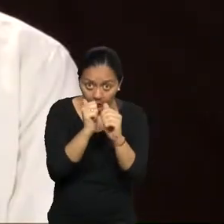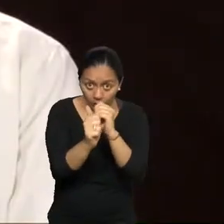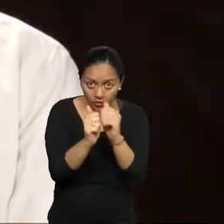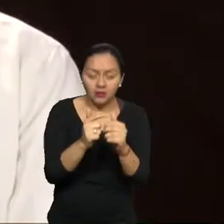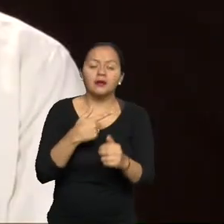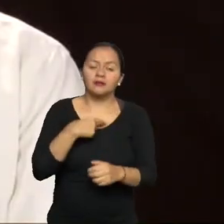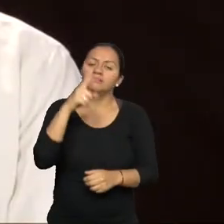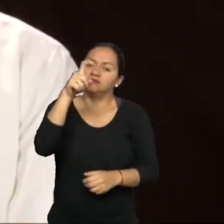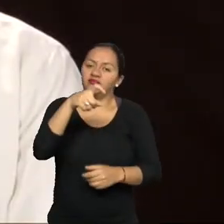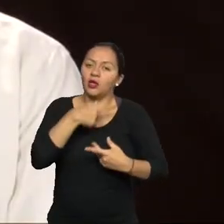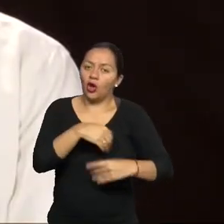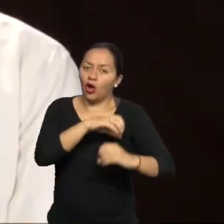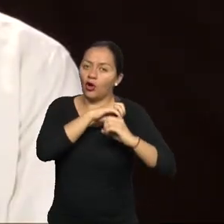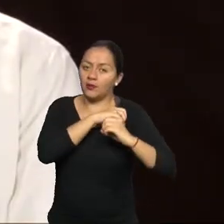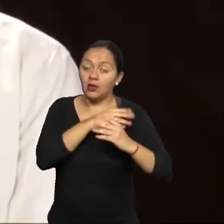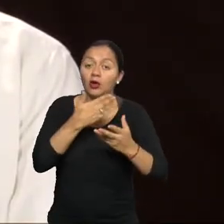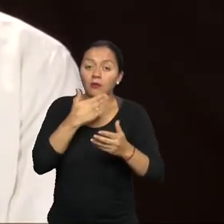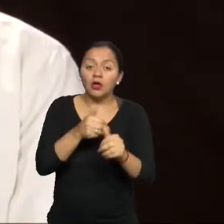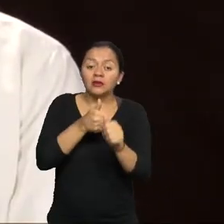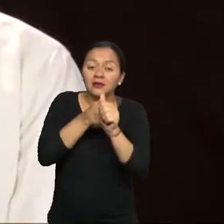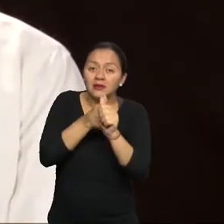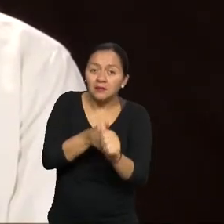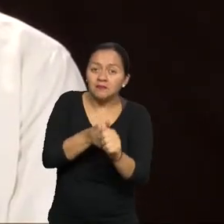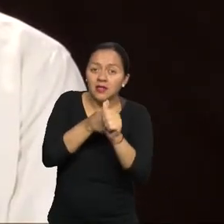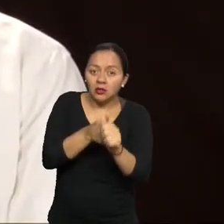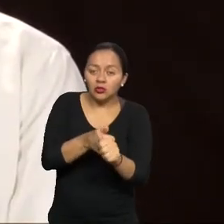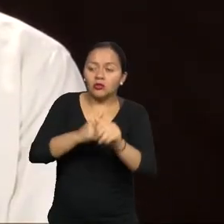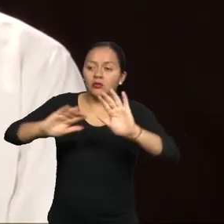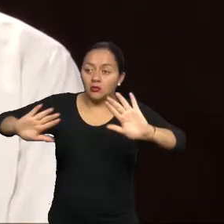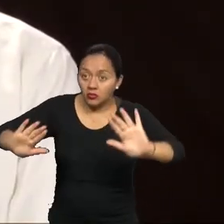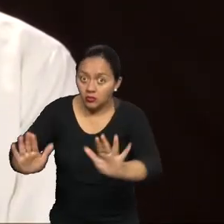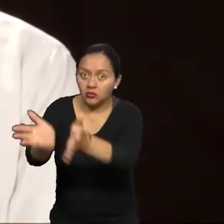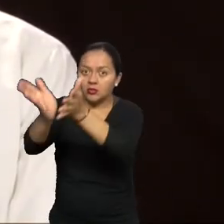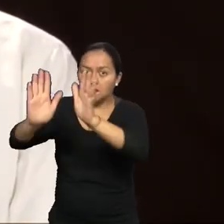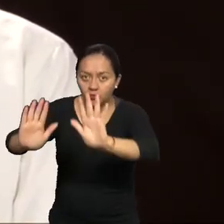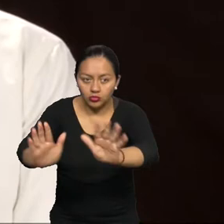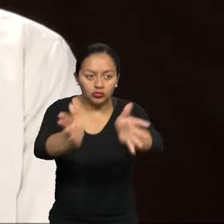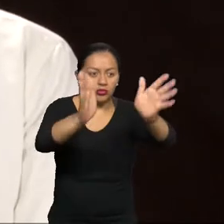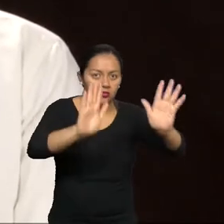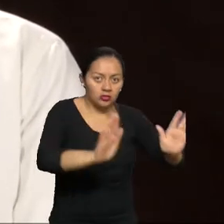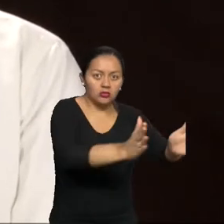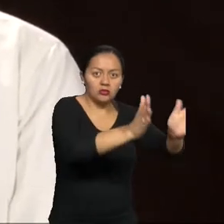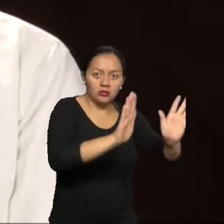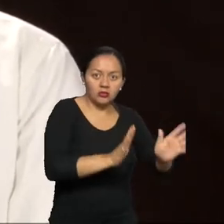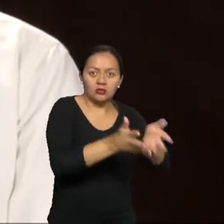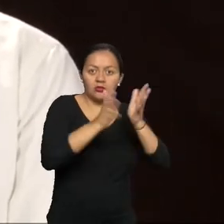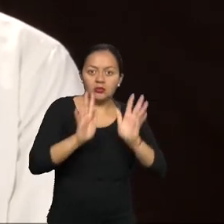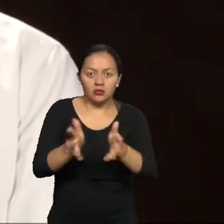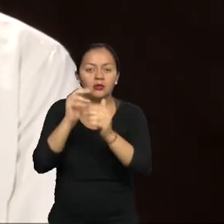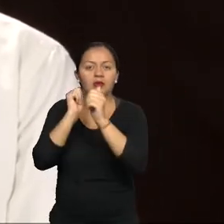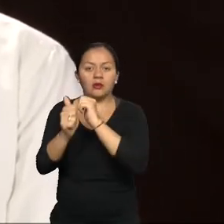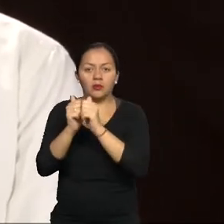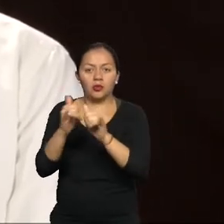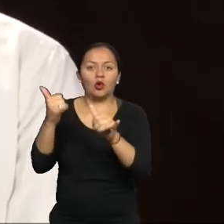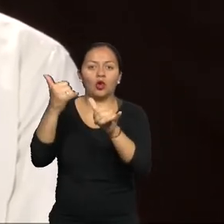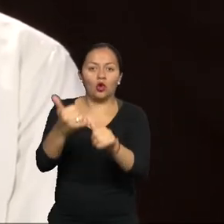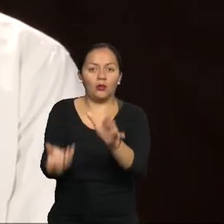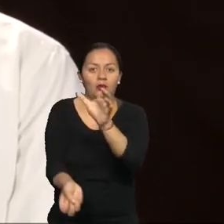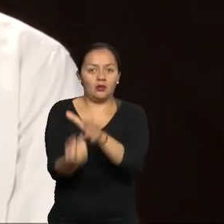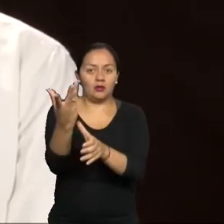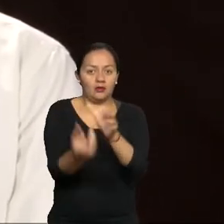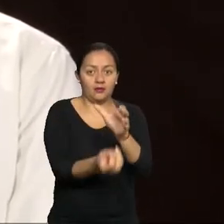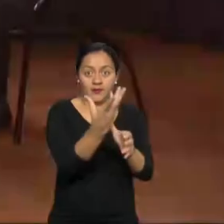obligación de realizar los seguimientos y la impulsión y la generación de los adeptos al deporte para crear los clubes. José,